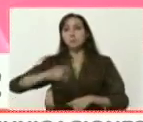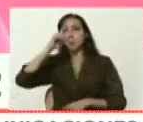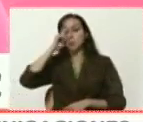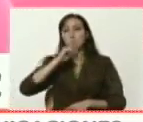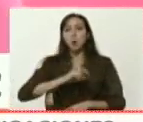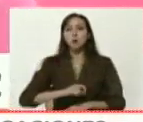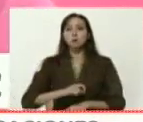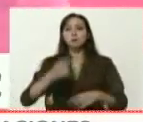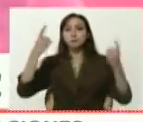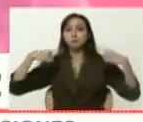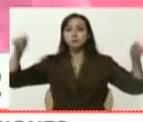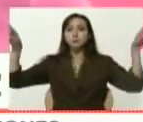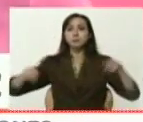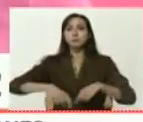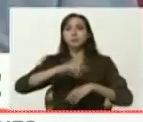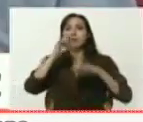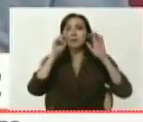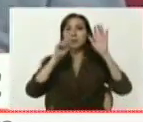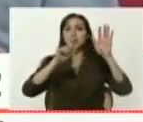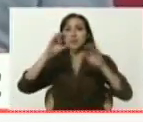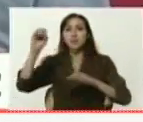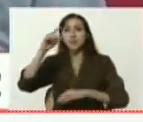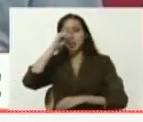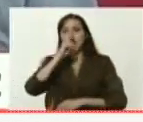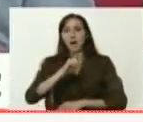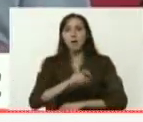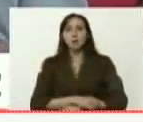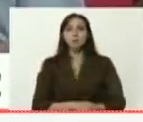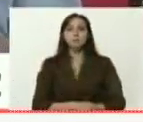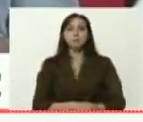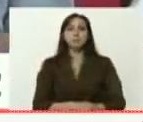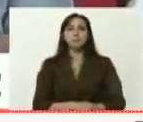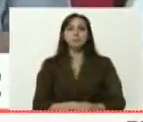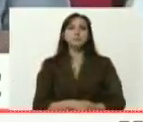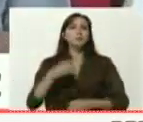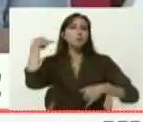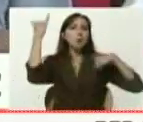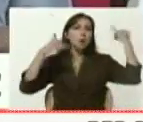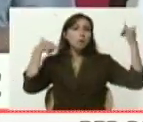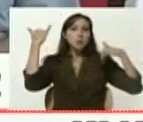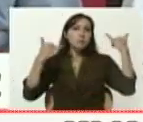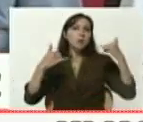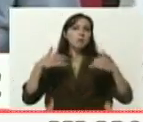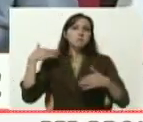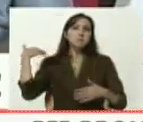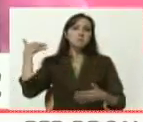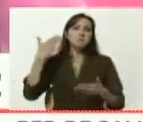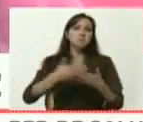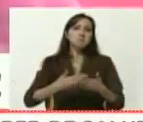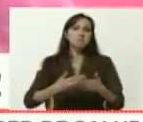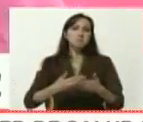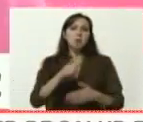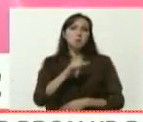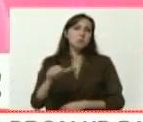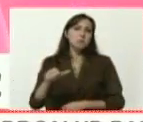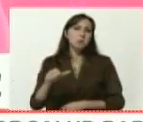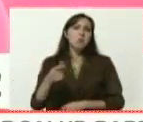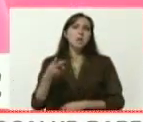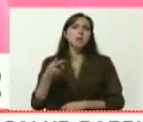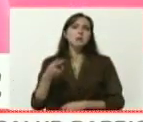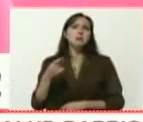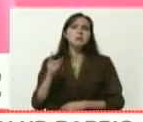cumplió 60 años. Veníamos de celebrar hace una semana 40 años de la Revolución